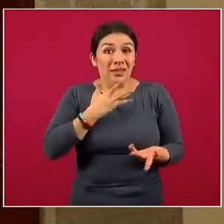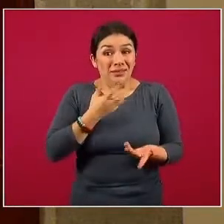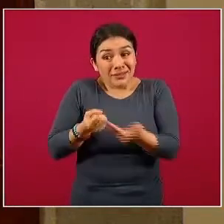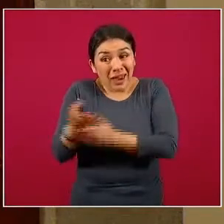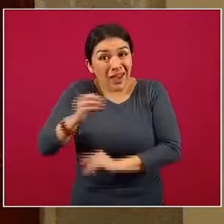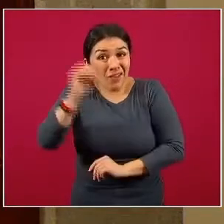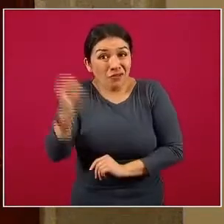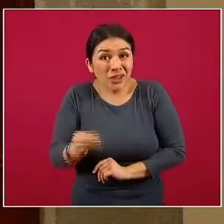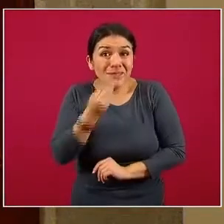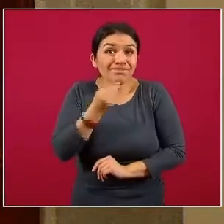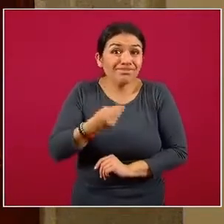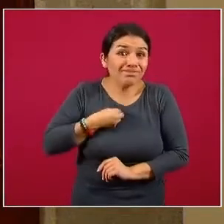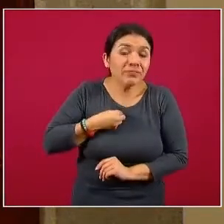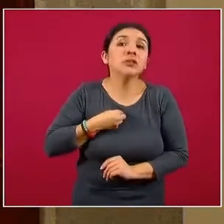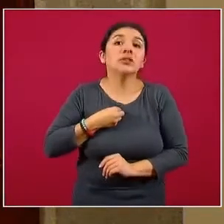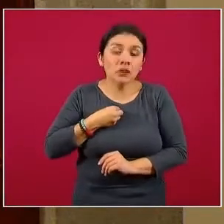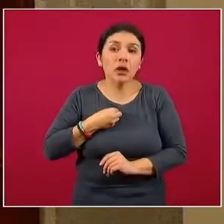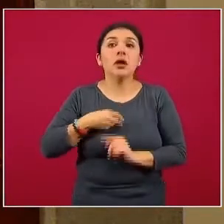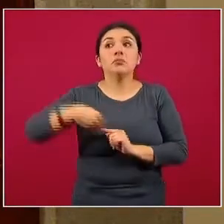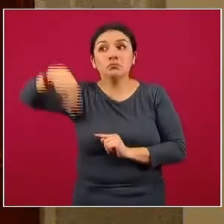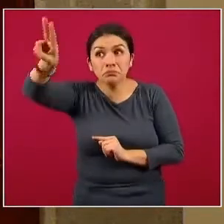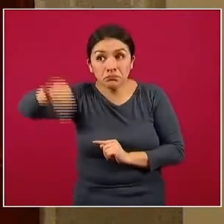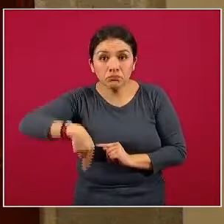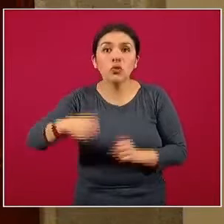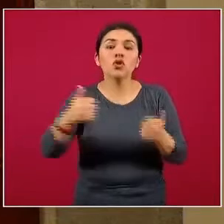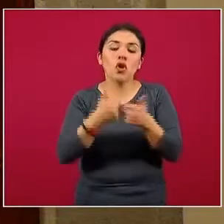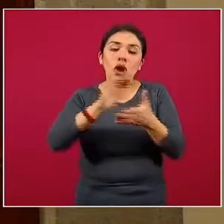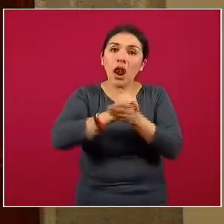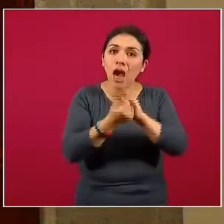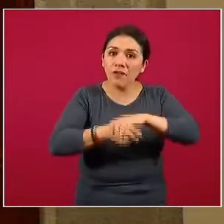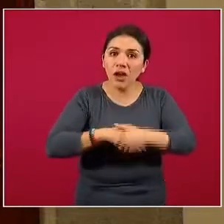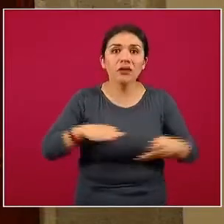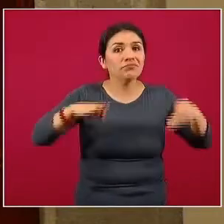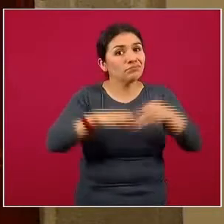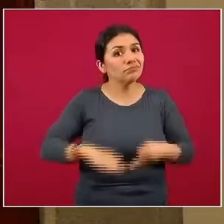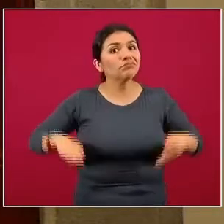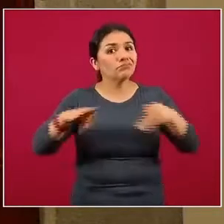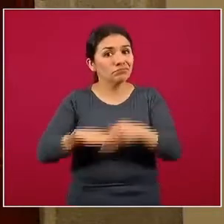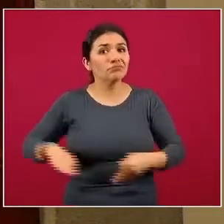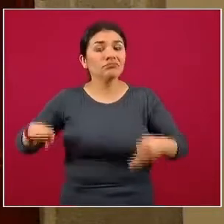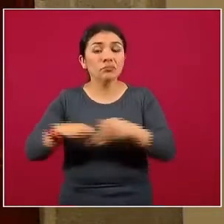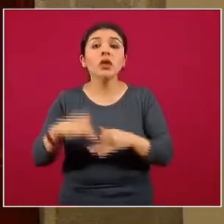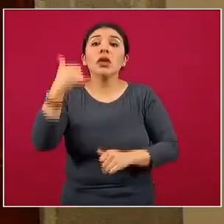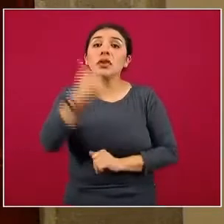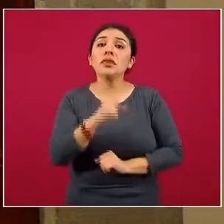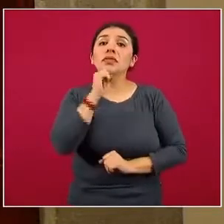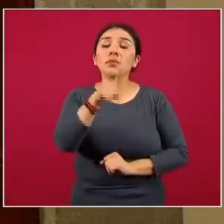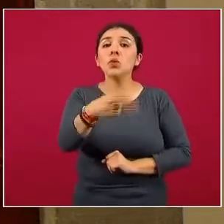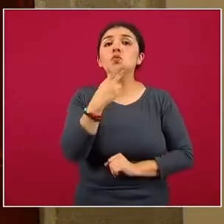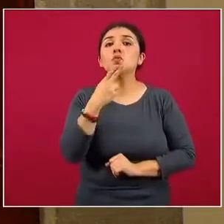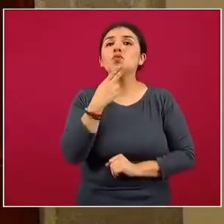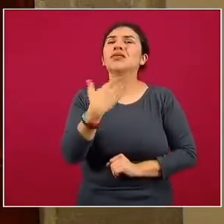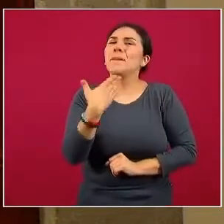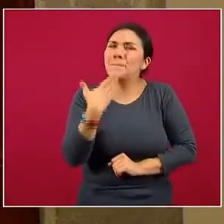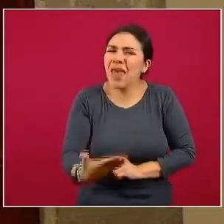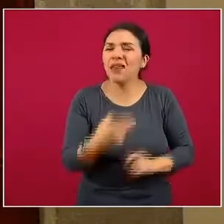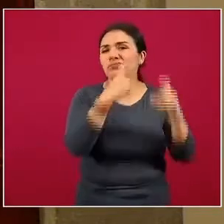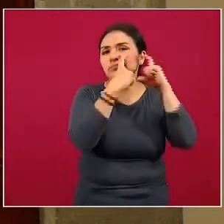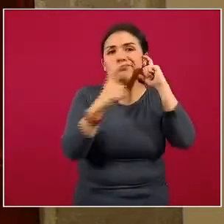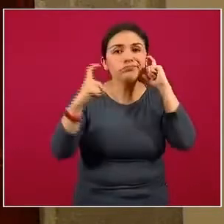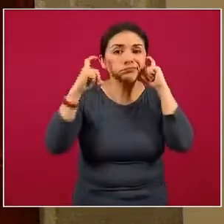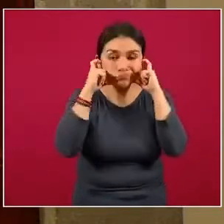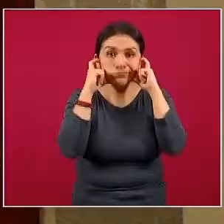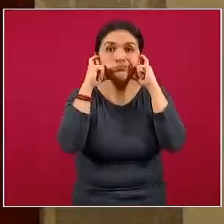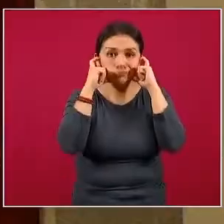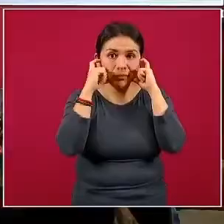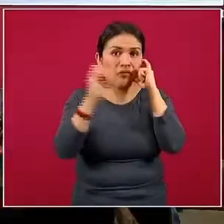salir al espacio público, regresamos de él, lavado de manos frecuentemente y el uso correcto, el uso adecuado